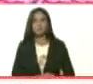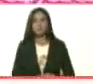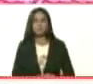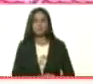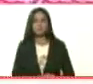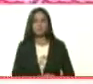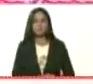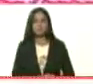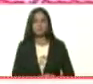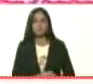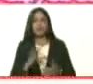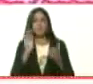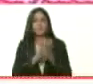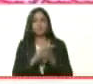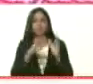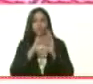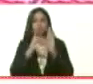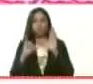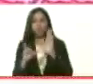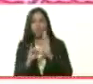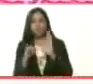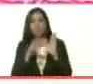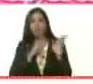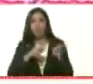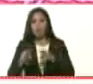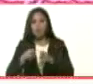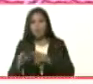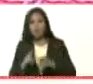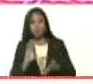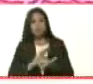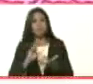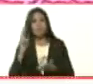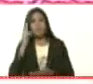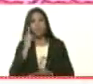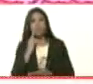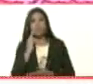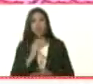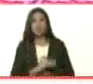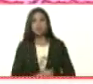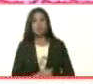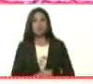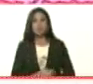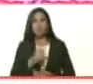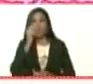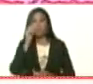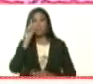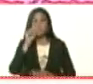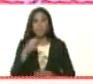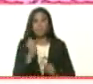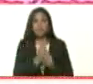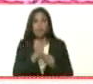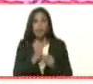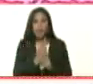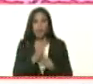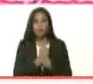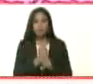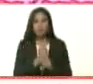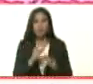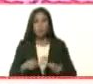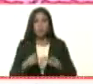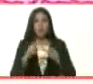Al compañero constituyente y coordinador de la Central Bolivariana y además trabajador del